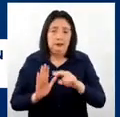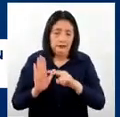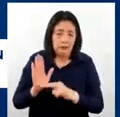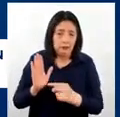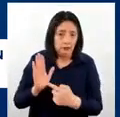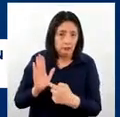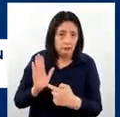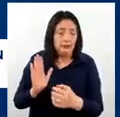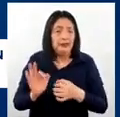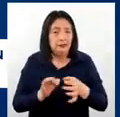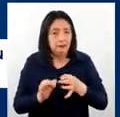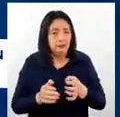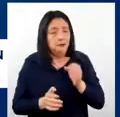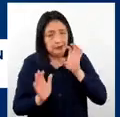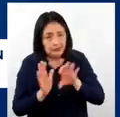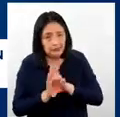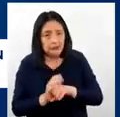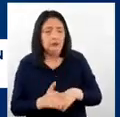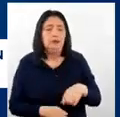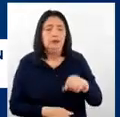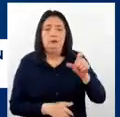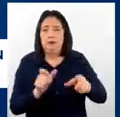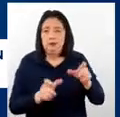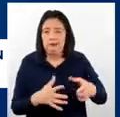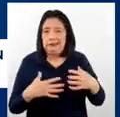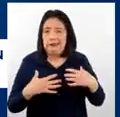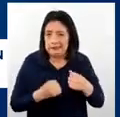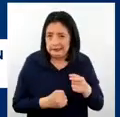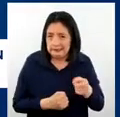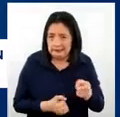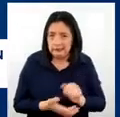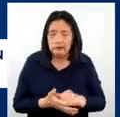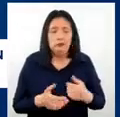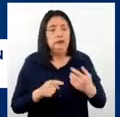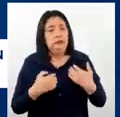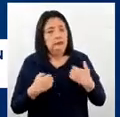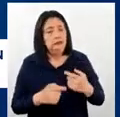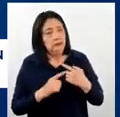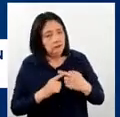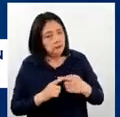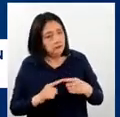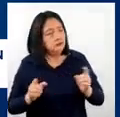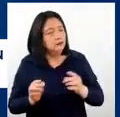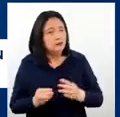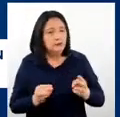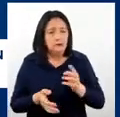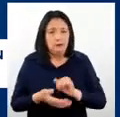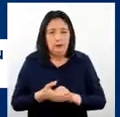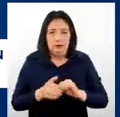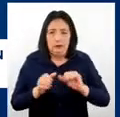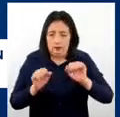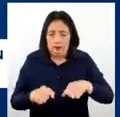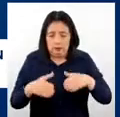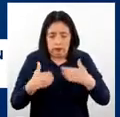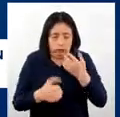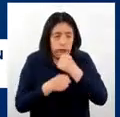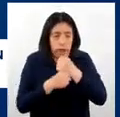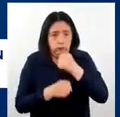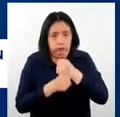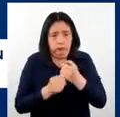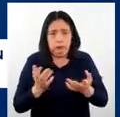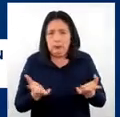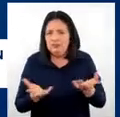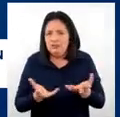explícitamente señala, por ejemplo, en el caso del personal de salud que tiene un tratamiento diferente, que para que puedan desarrollar sus actividades de